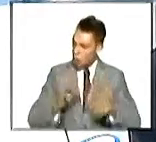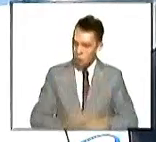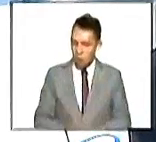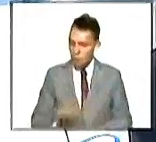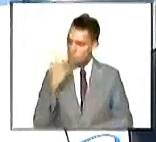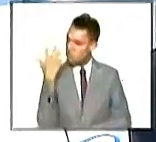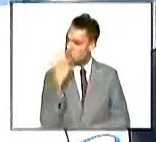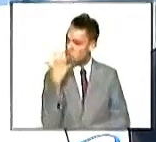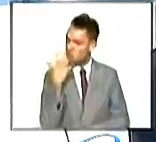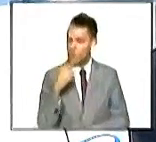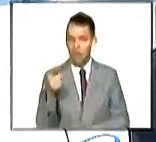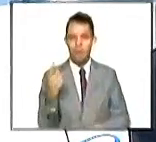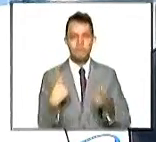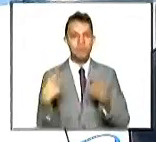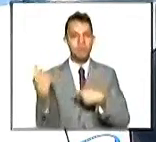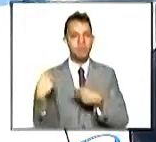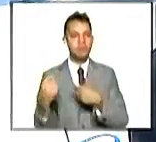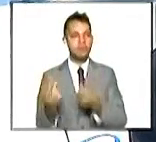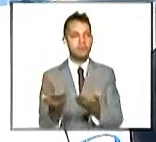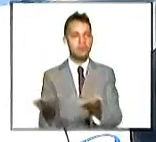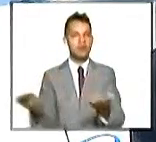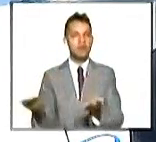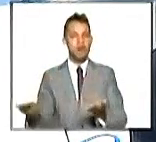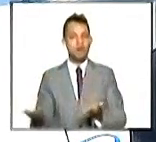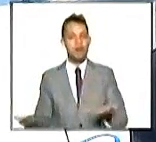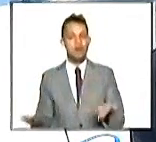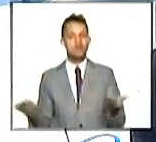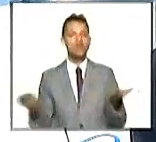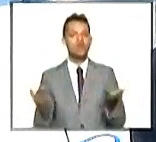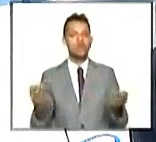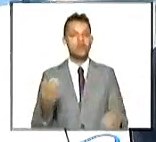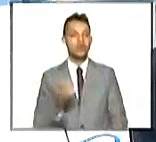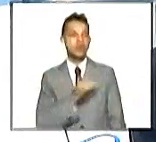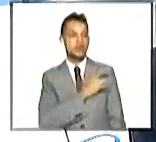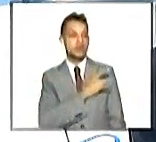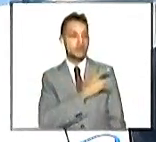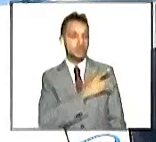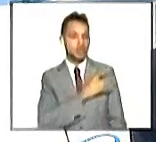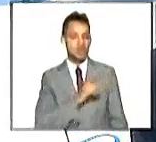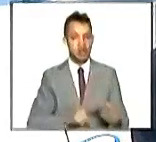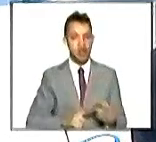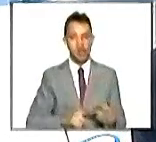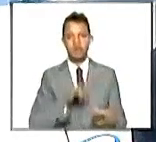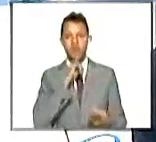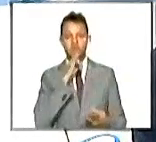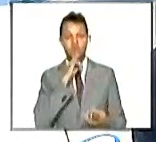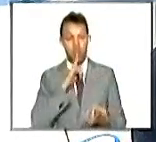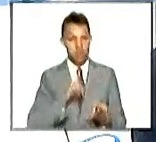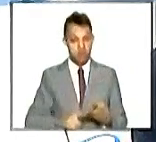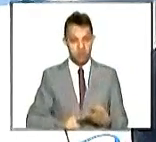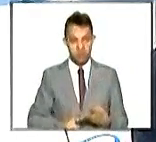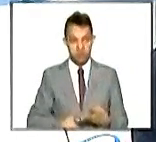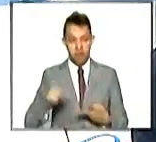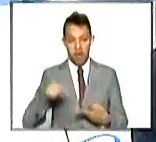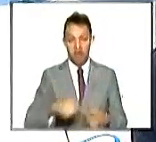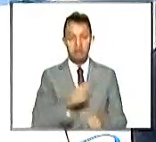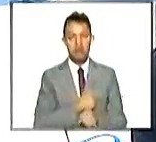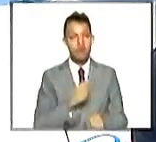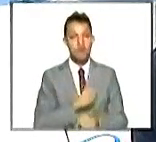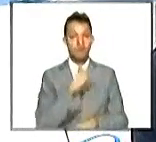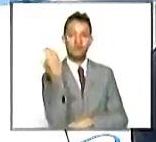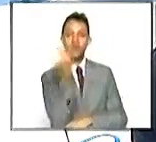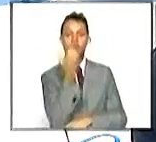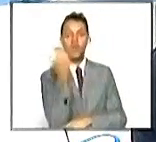de las frutas que se estaban vendiendo eran traídas de Chile, eran traídas de California, cuando nuestros campesinos